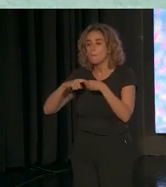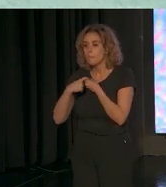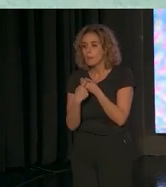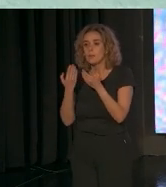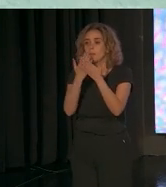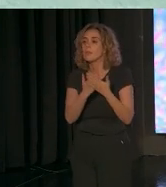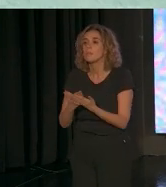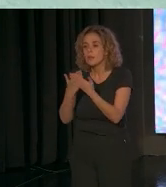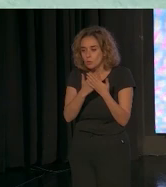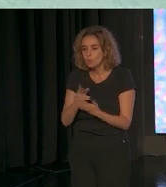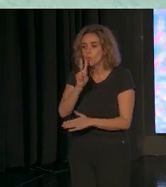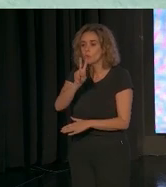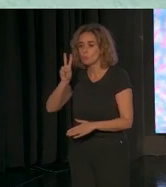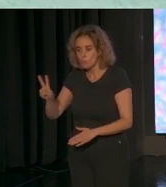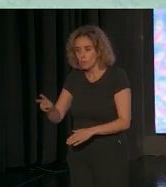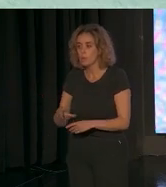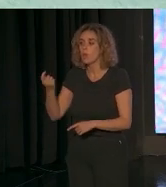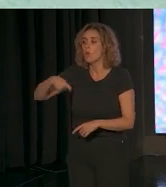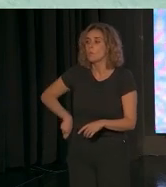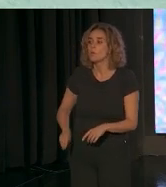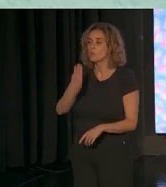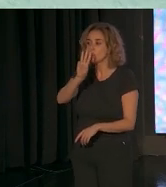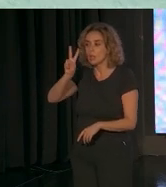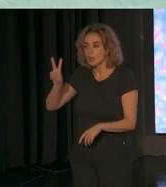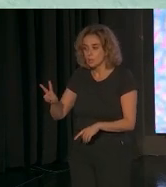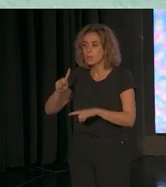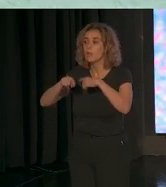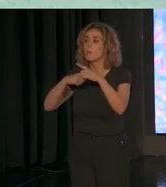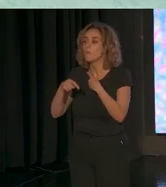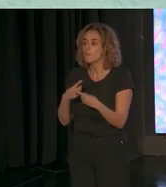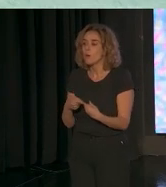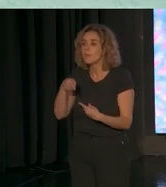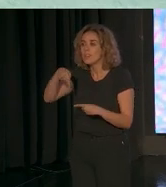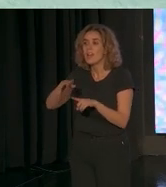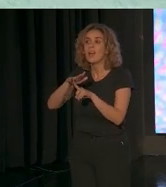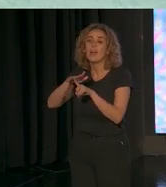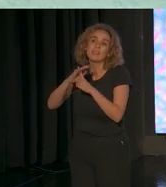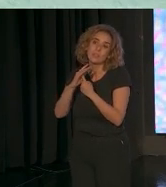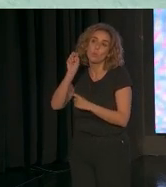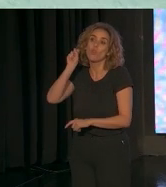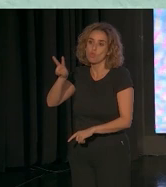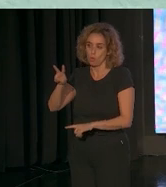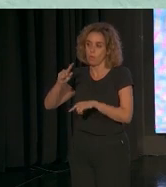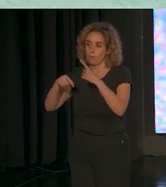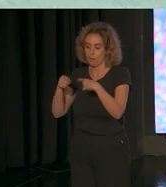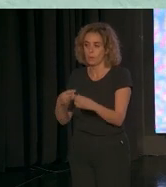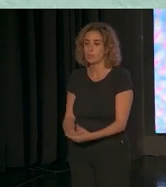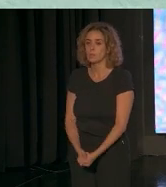estudios 22, los profesionales 32 y las familias, en este caso, 12.